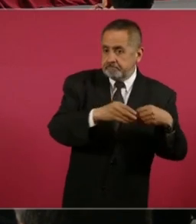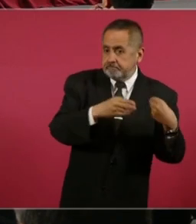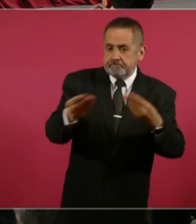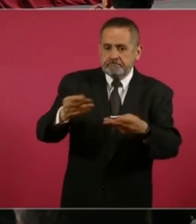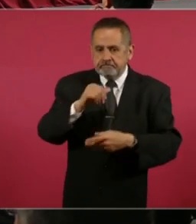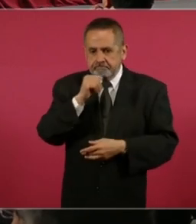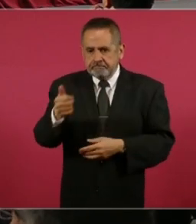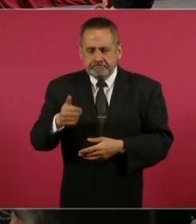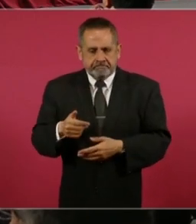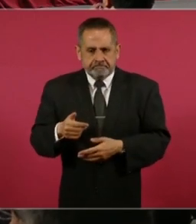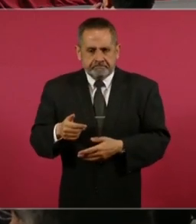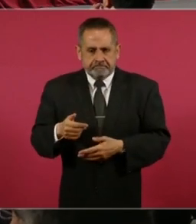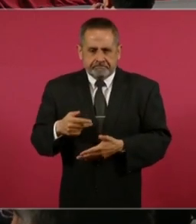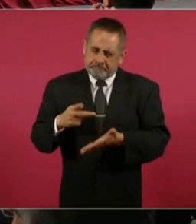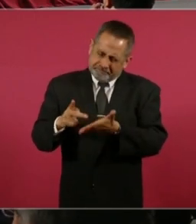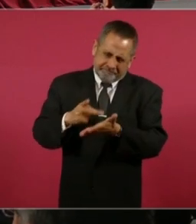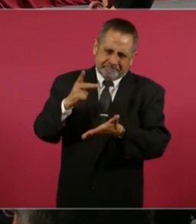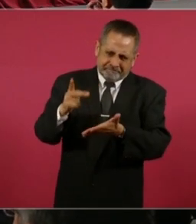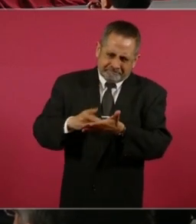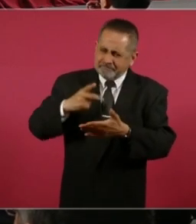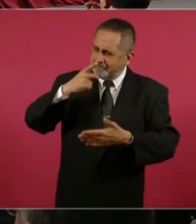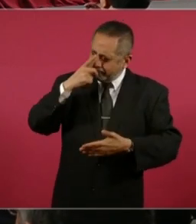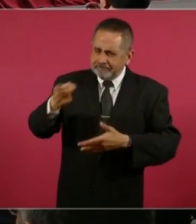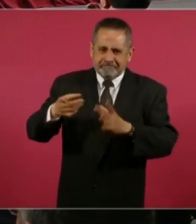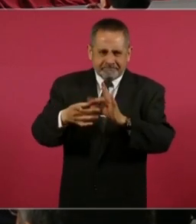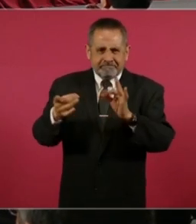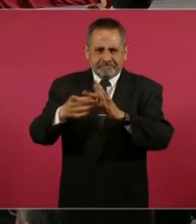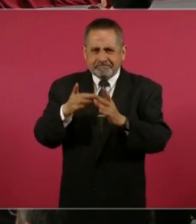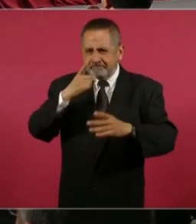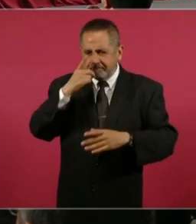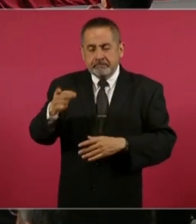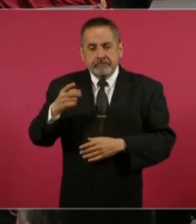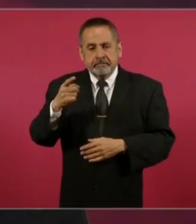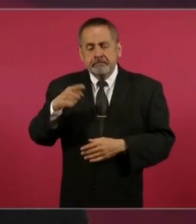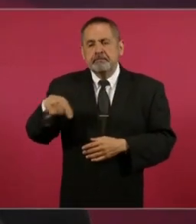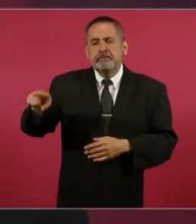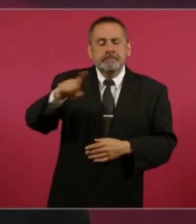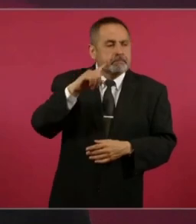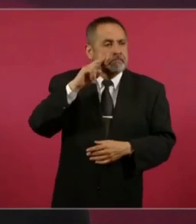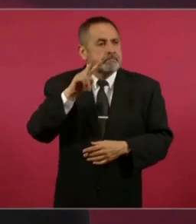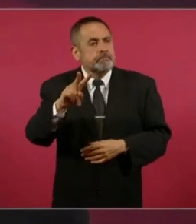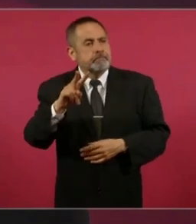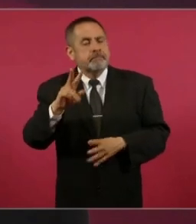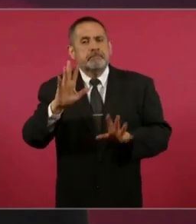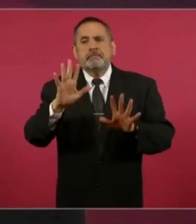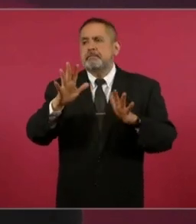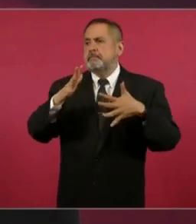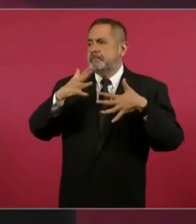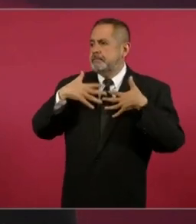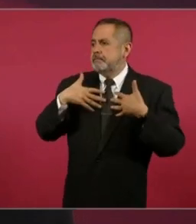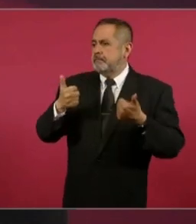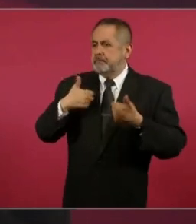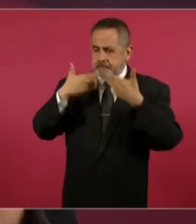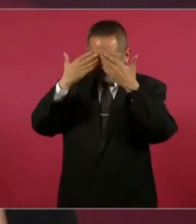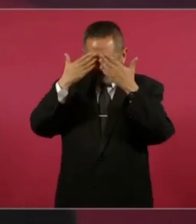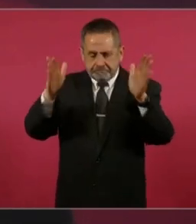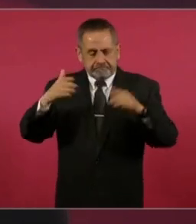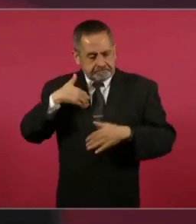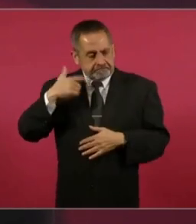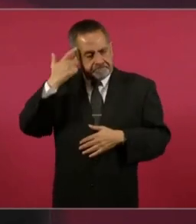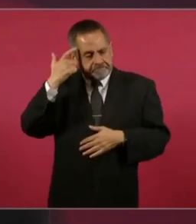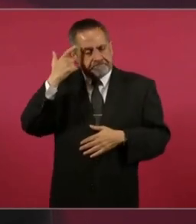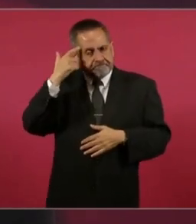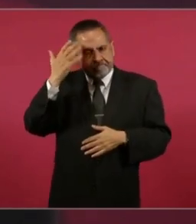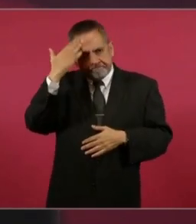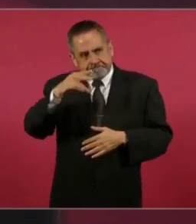información y tenemos que repetir para que nadie se quede sin tener todos